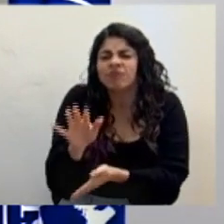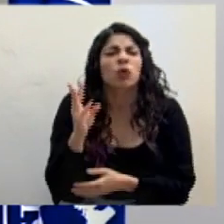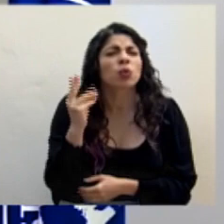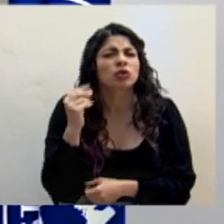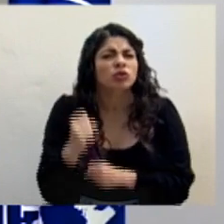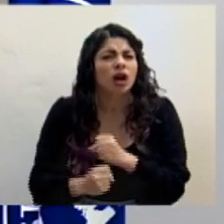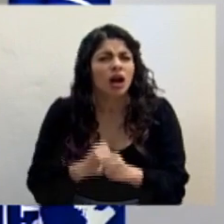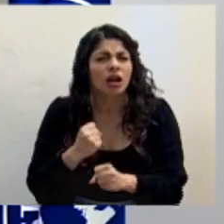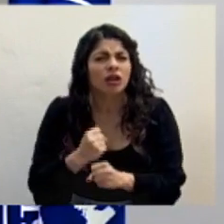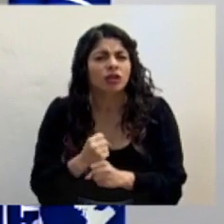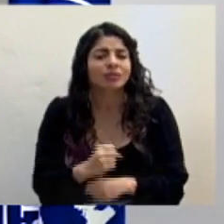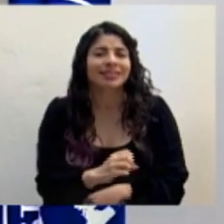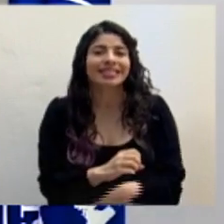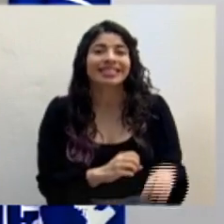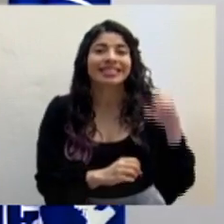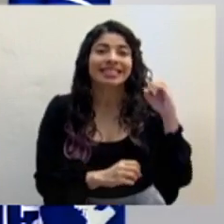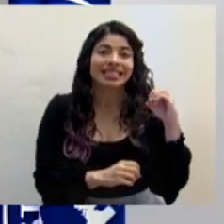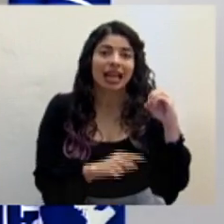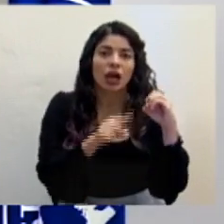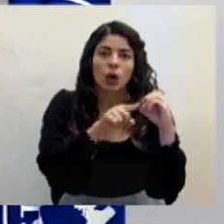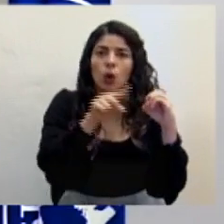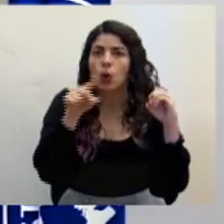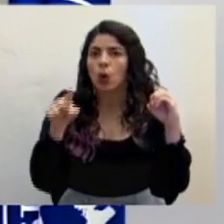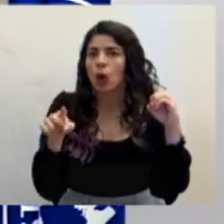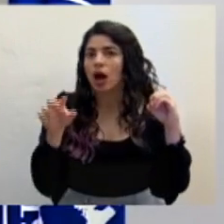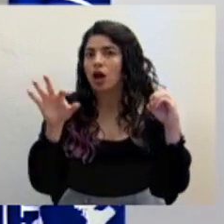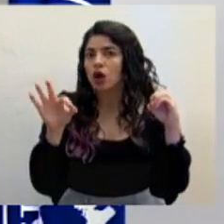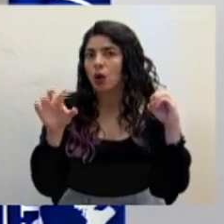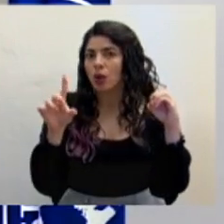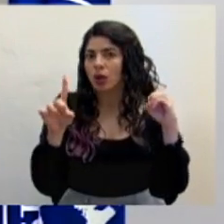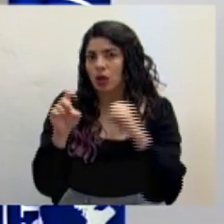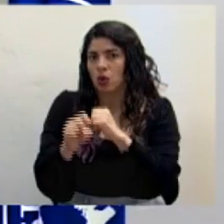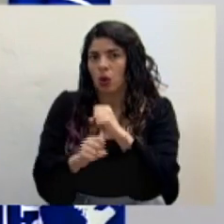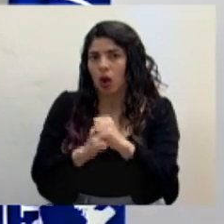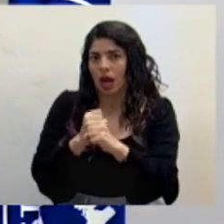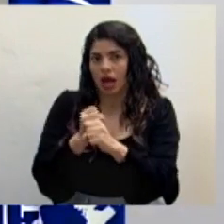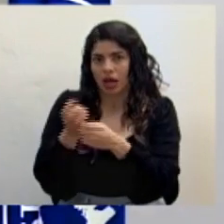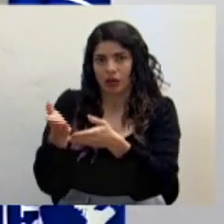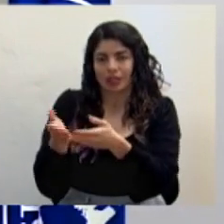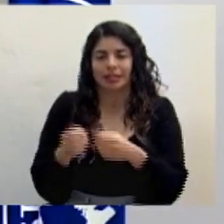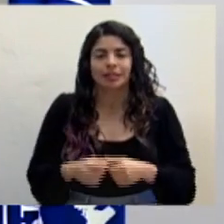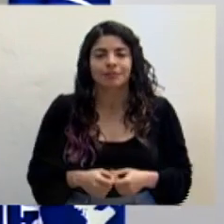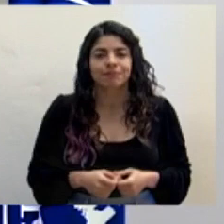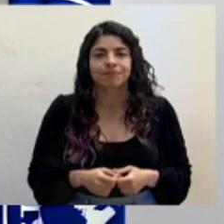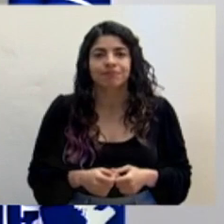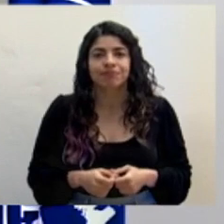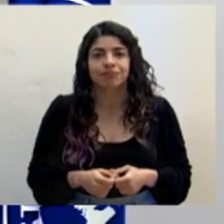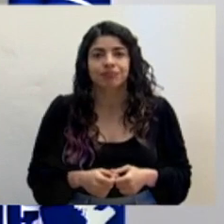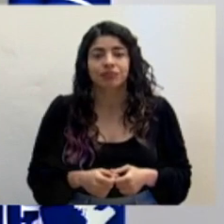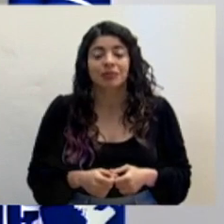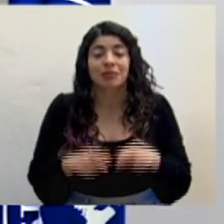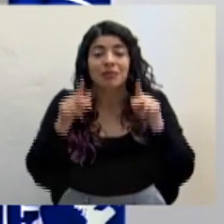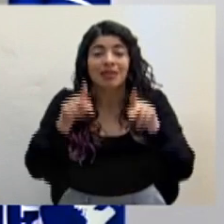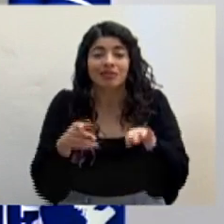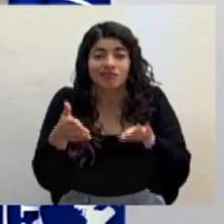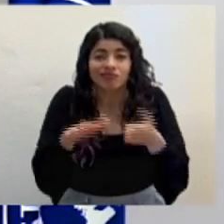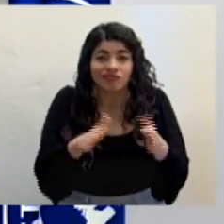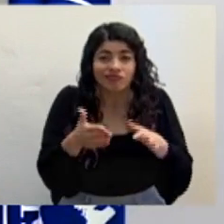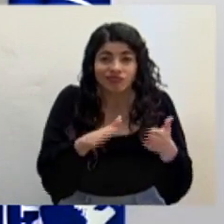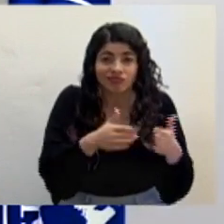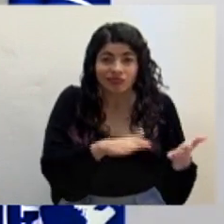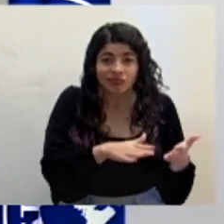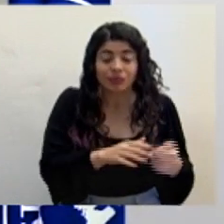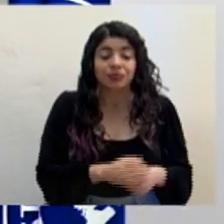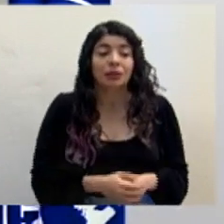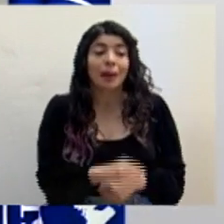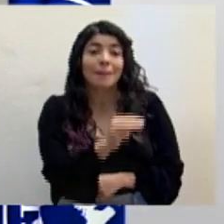de edad que va de los 0 a los 91 años. En el caso de los fallecimientos,